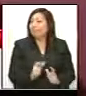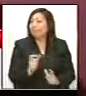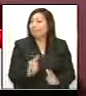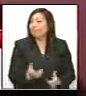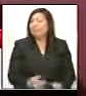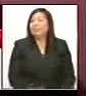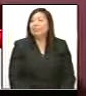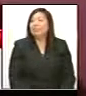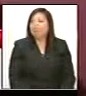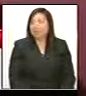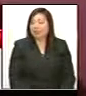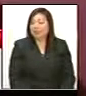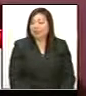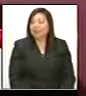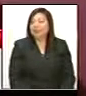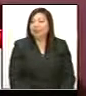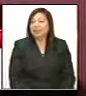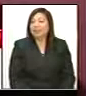la congresista